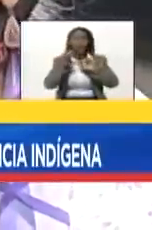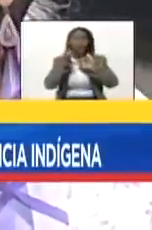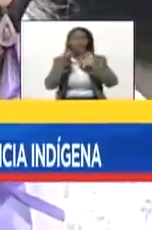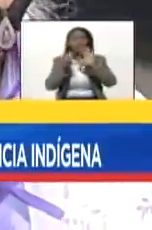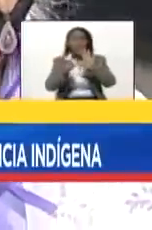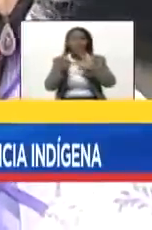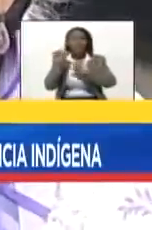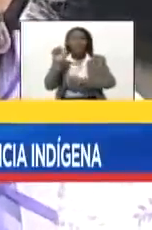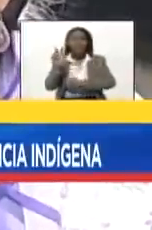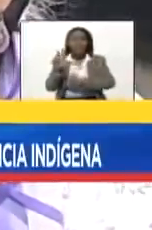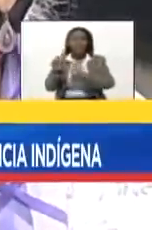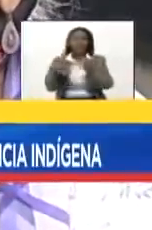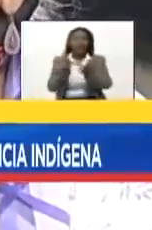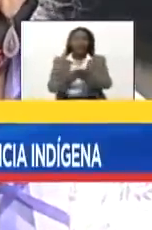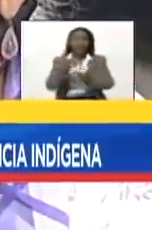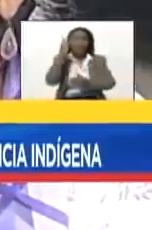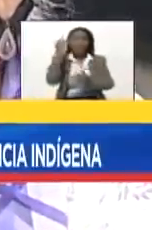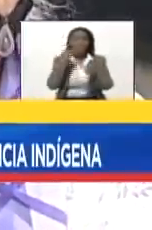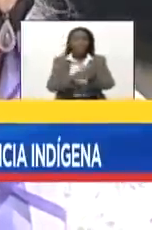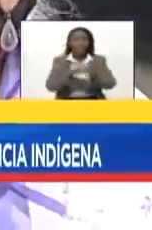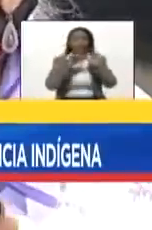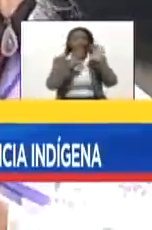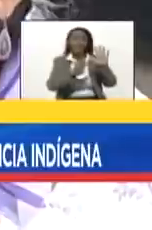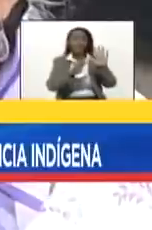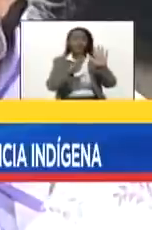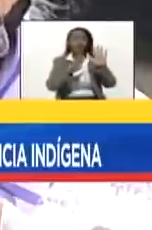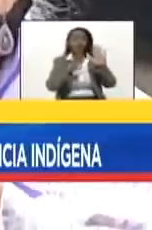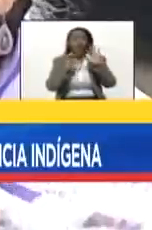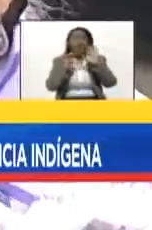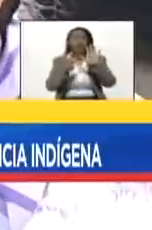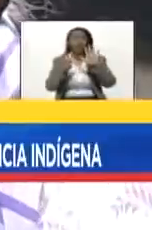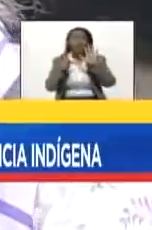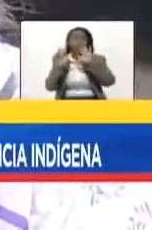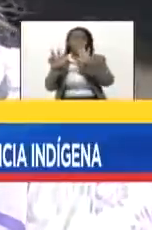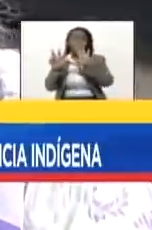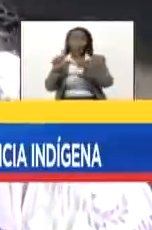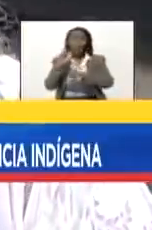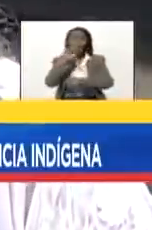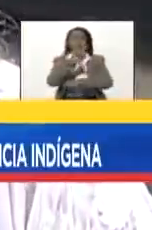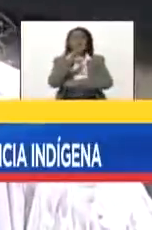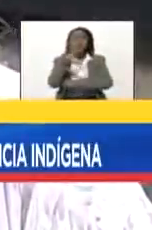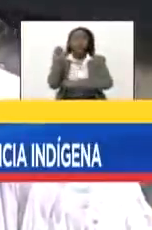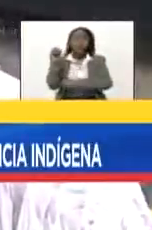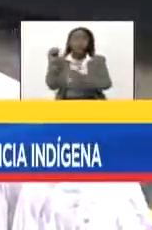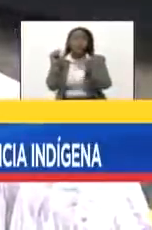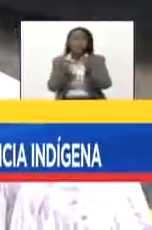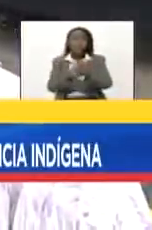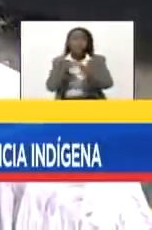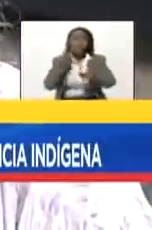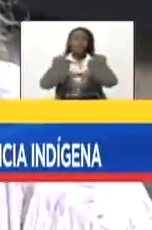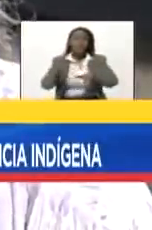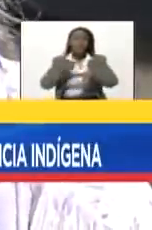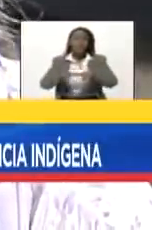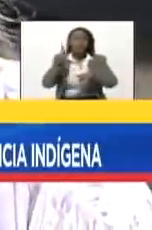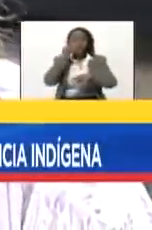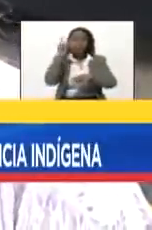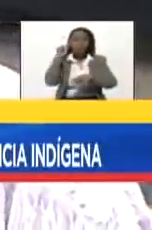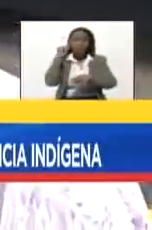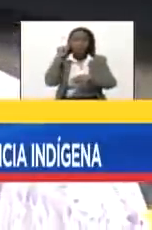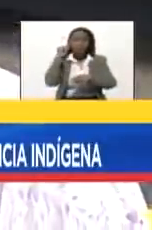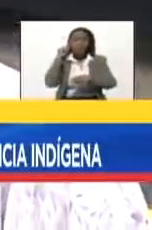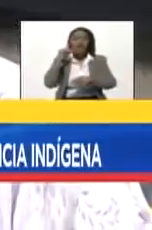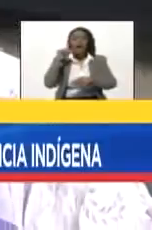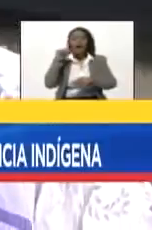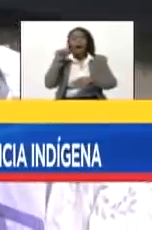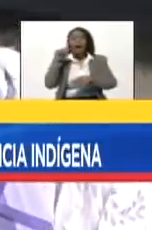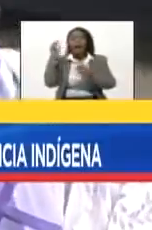1863 a 1998, 150 mil niños indígenas a partir de los